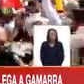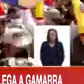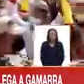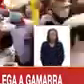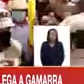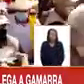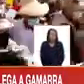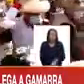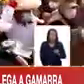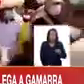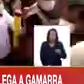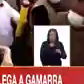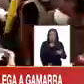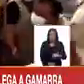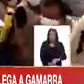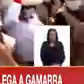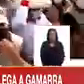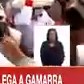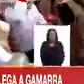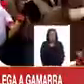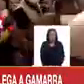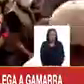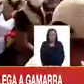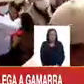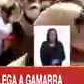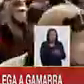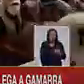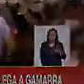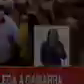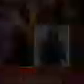Sí, compañeros, está muy complicado en realidad seguirle el paso.